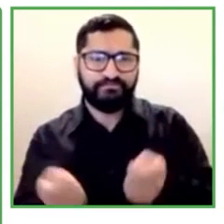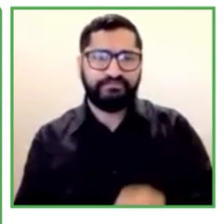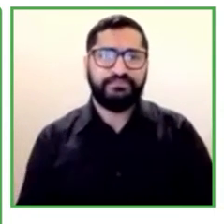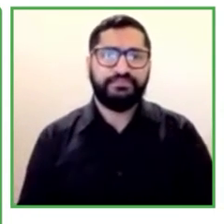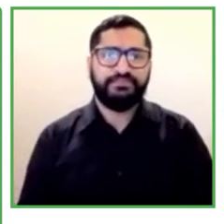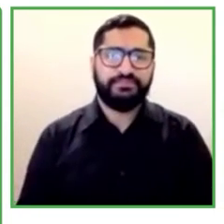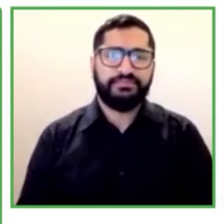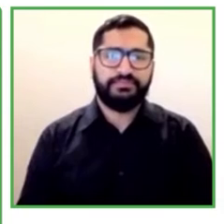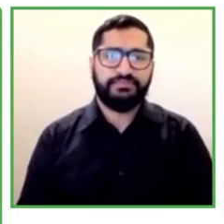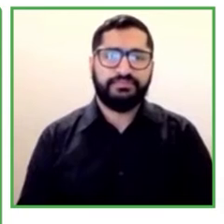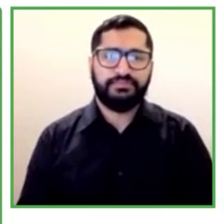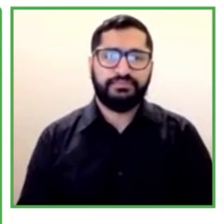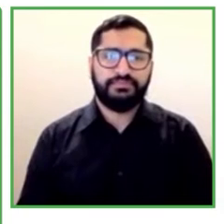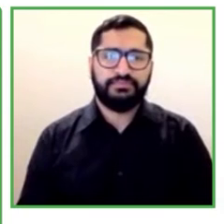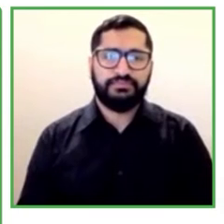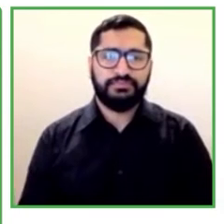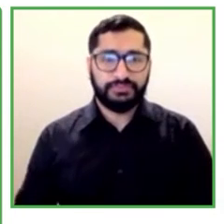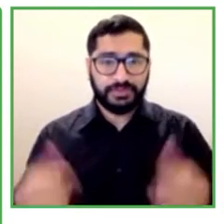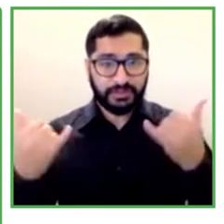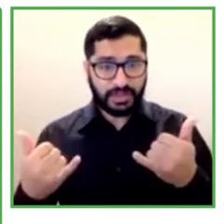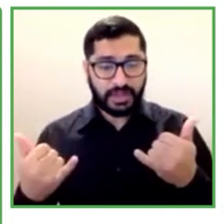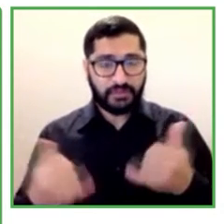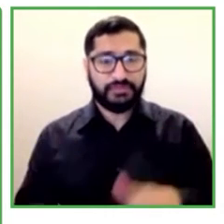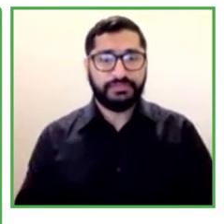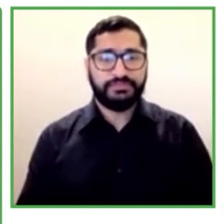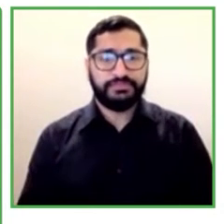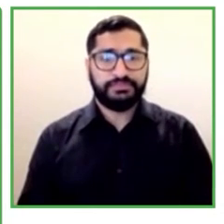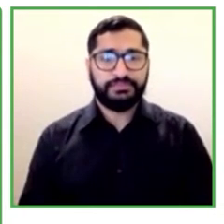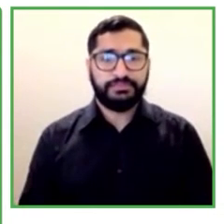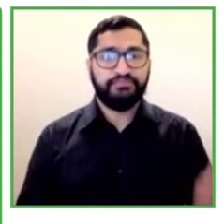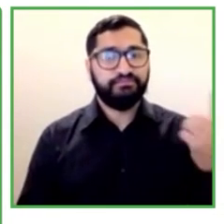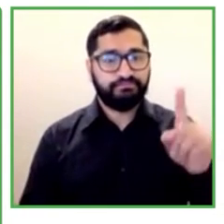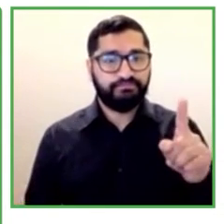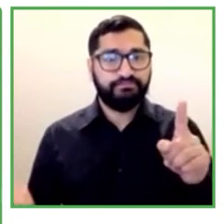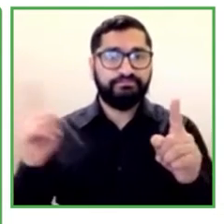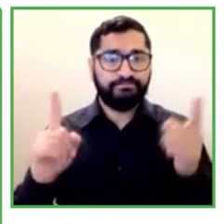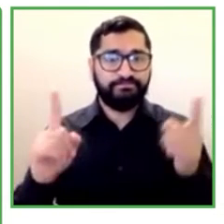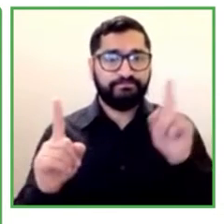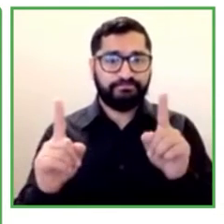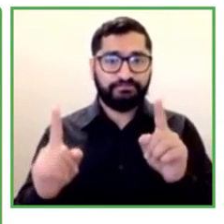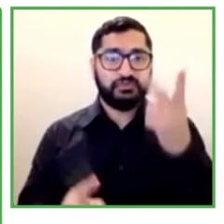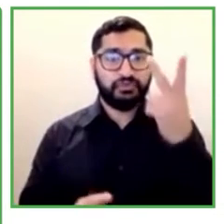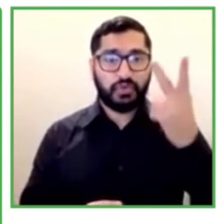voy a tener a dos personas parte del panel, van a estar conmigo.